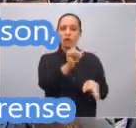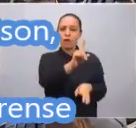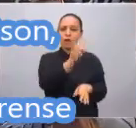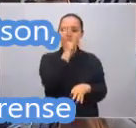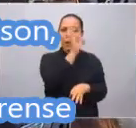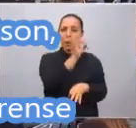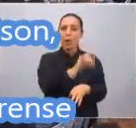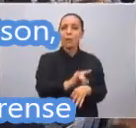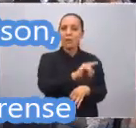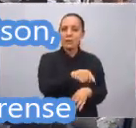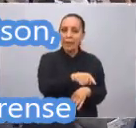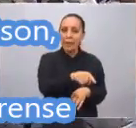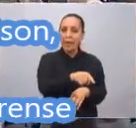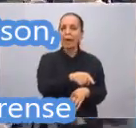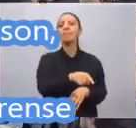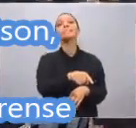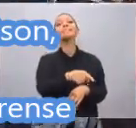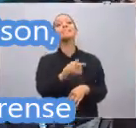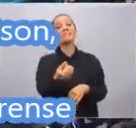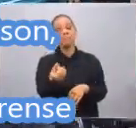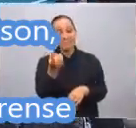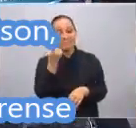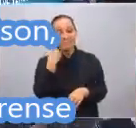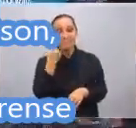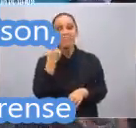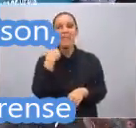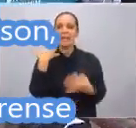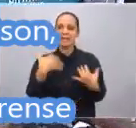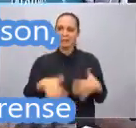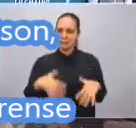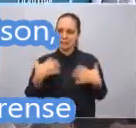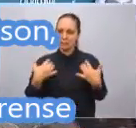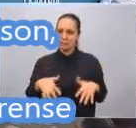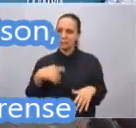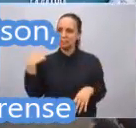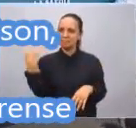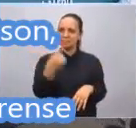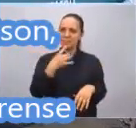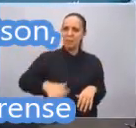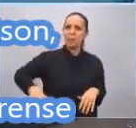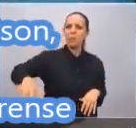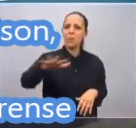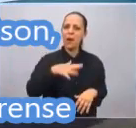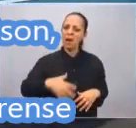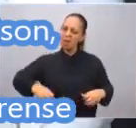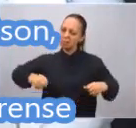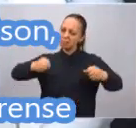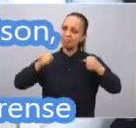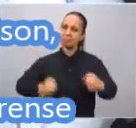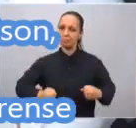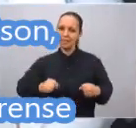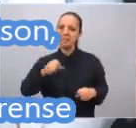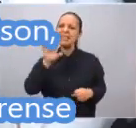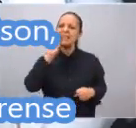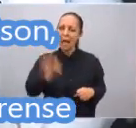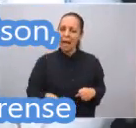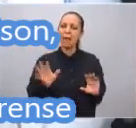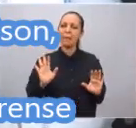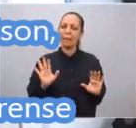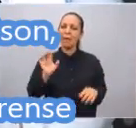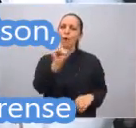universidad. Miren la contundencia de un pueblo que sabe que en la